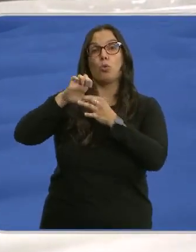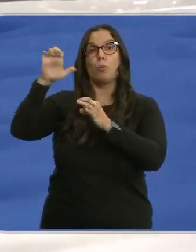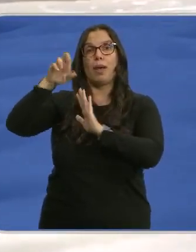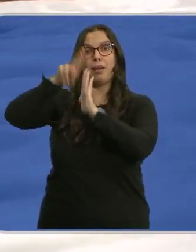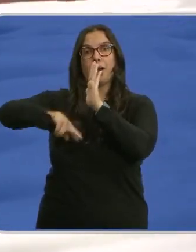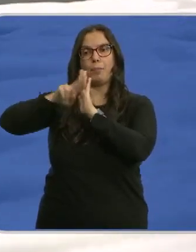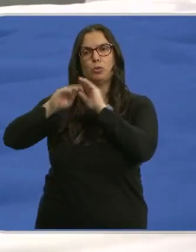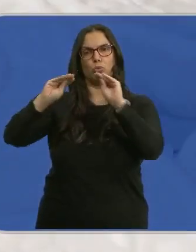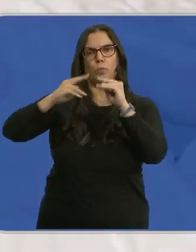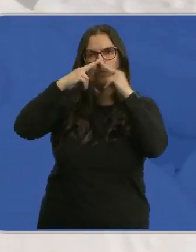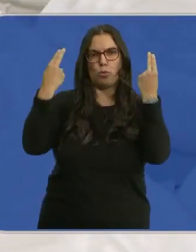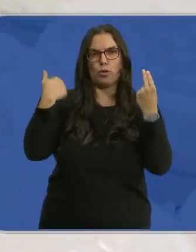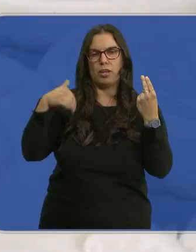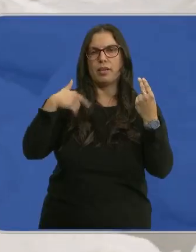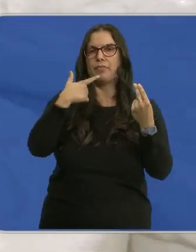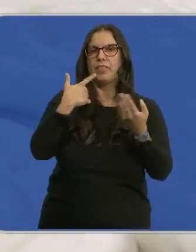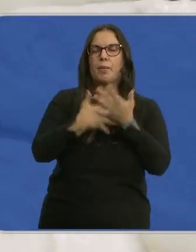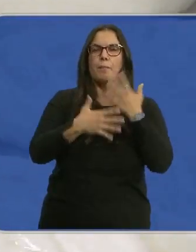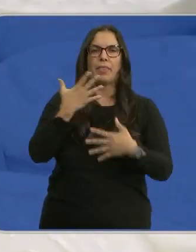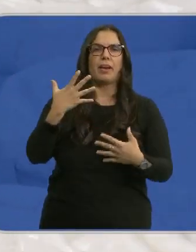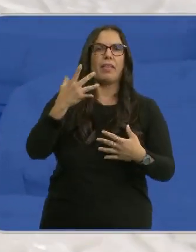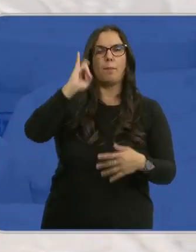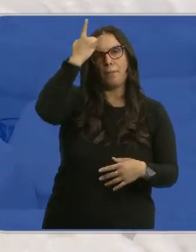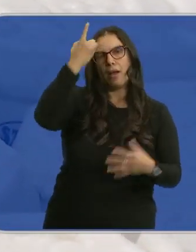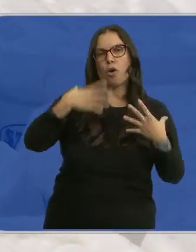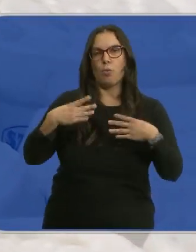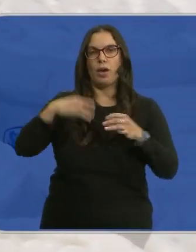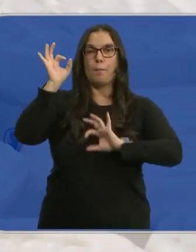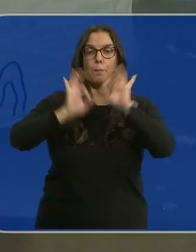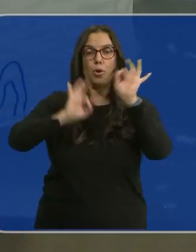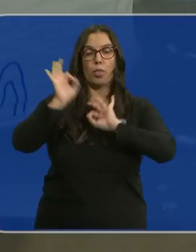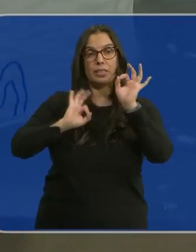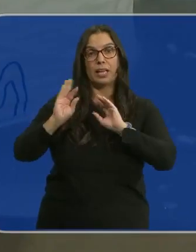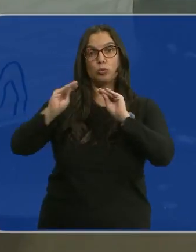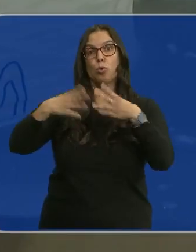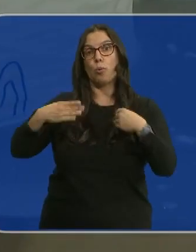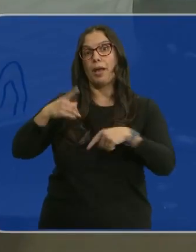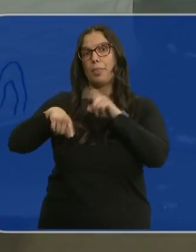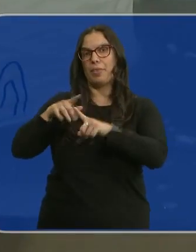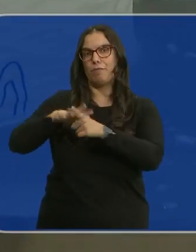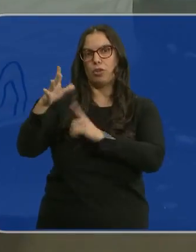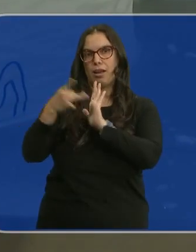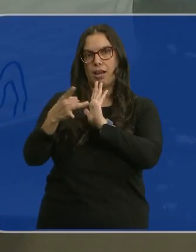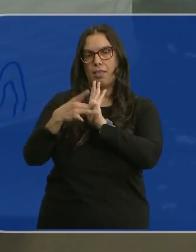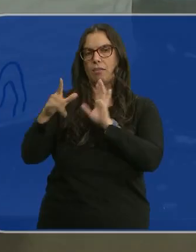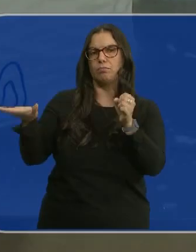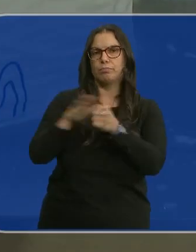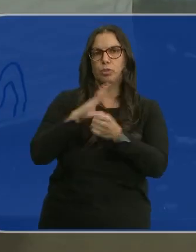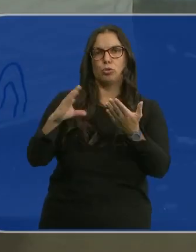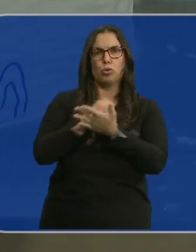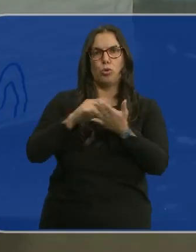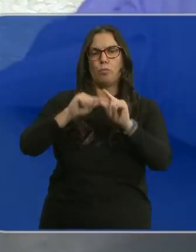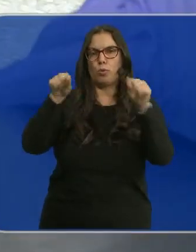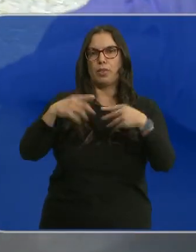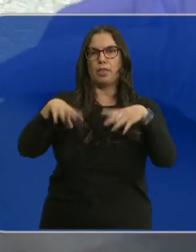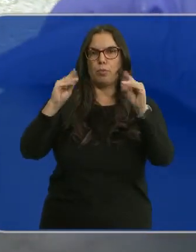indica que es un queso fresco de leche entera de mezcla de vaca y oveja. El porcentaje de esta última definirá su calidad. Abarca a toda la provincia de